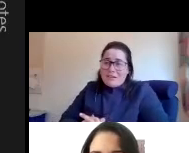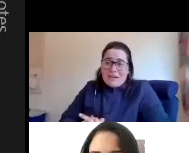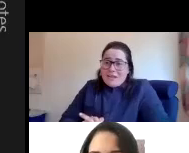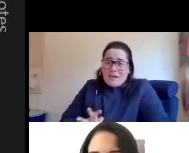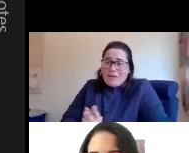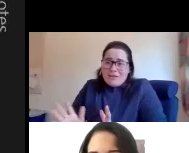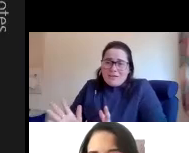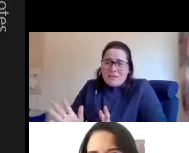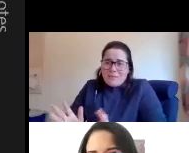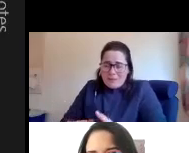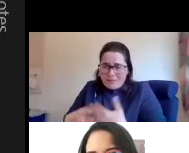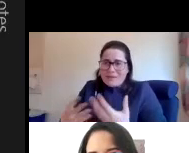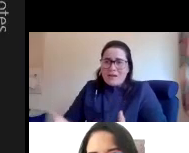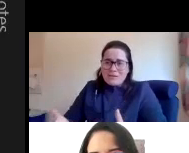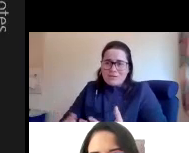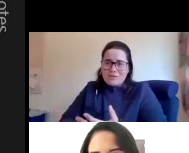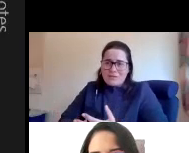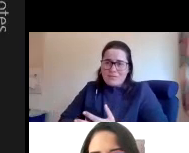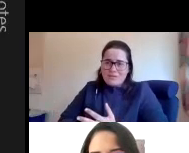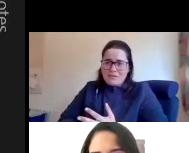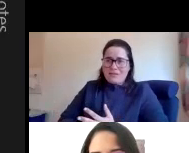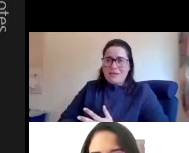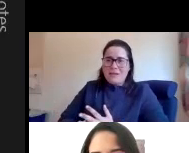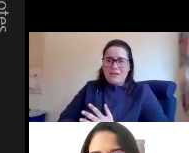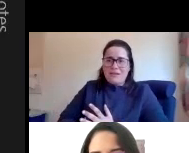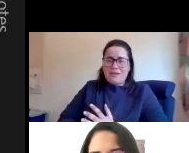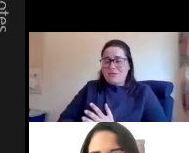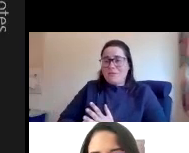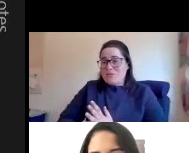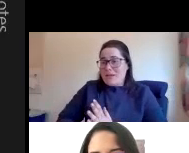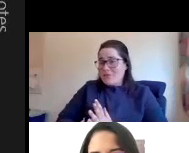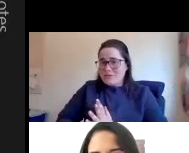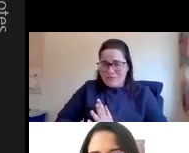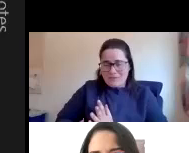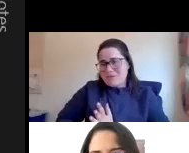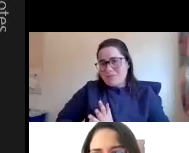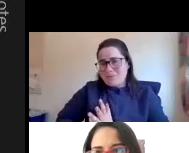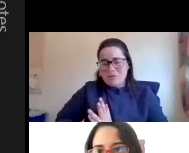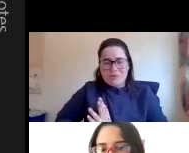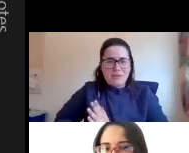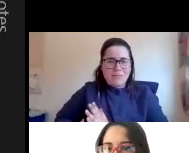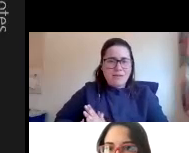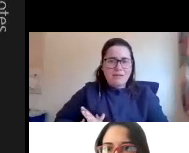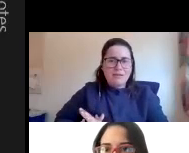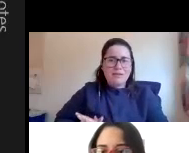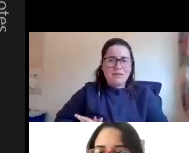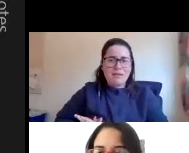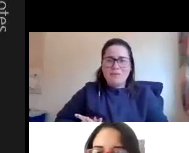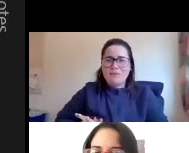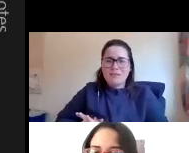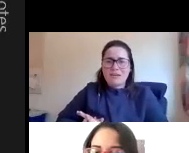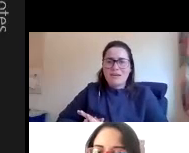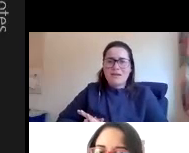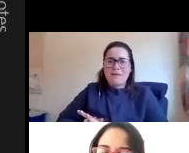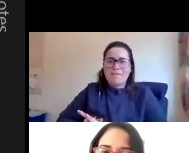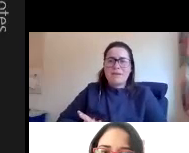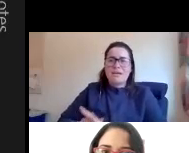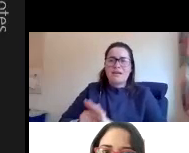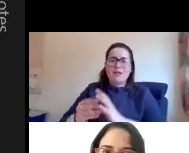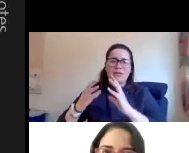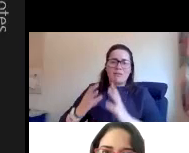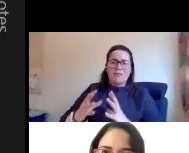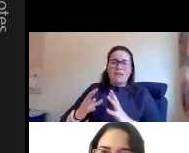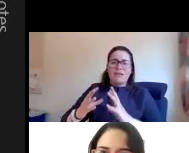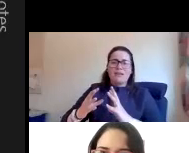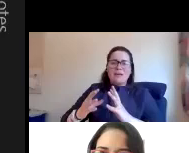Entonces, en realidad lo que hay que hacer para manejar los ecosistemas, los lagos como ecosistema, tenemos que